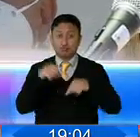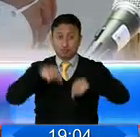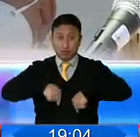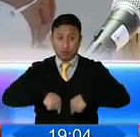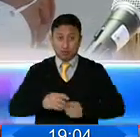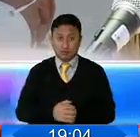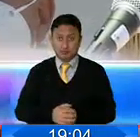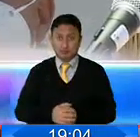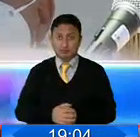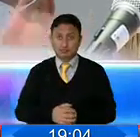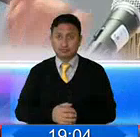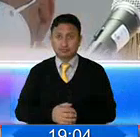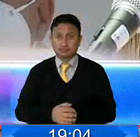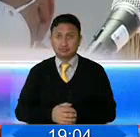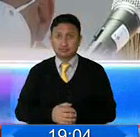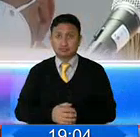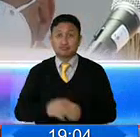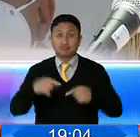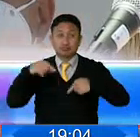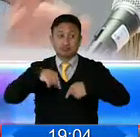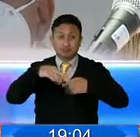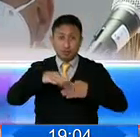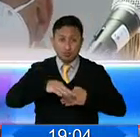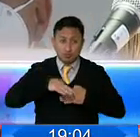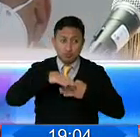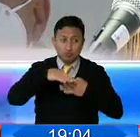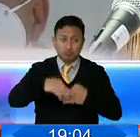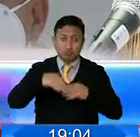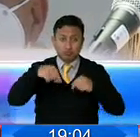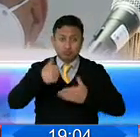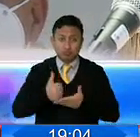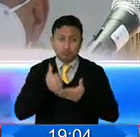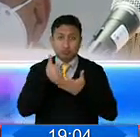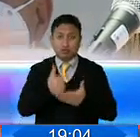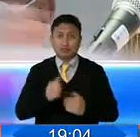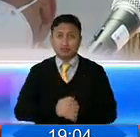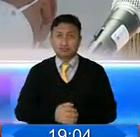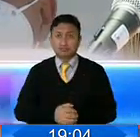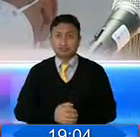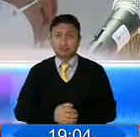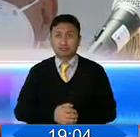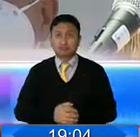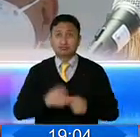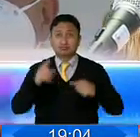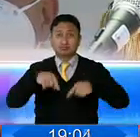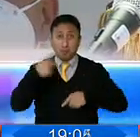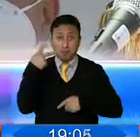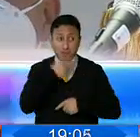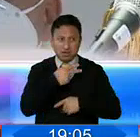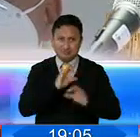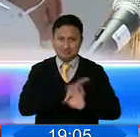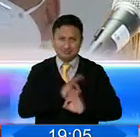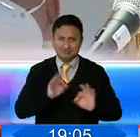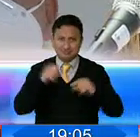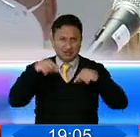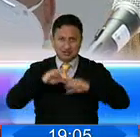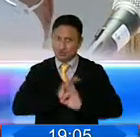es tiempo para el diálogo, para los acuerdos. No existe valentía en el